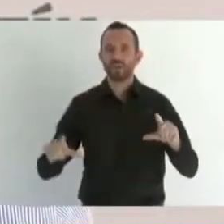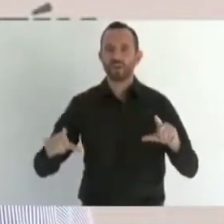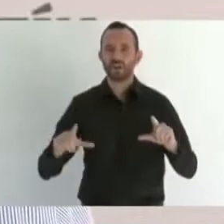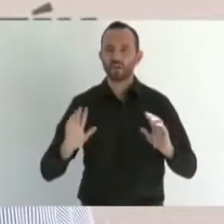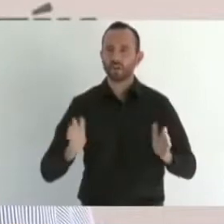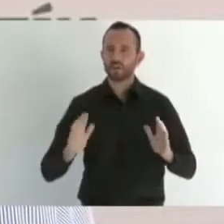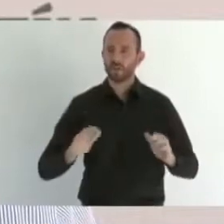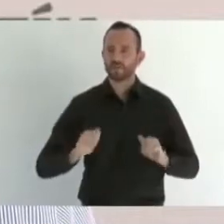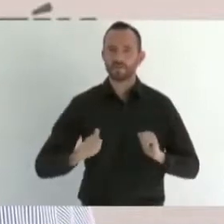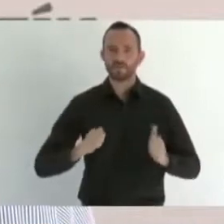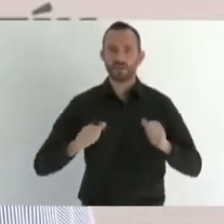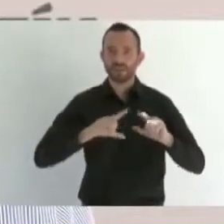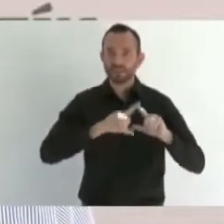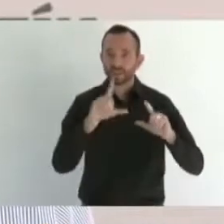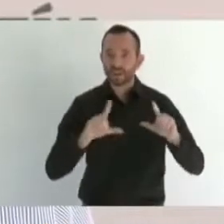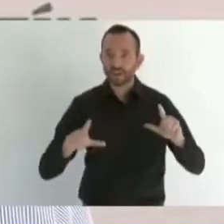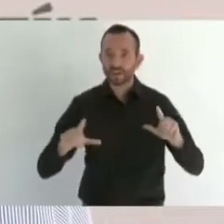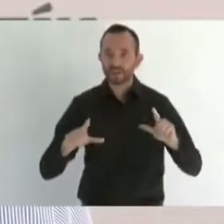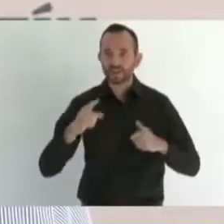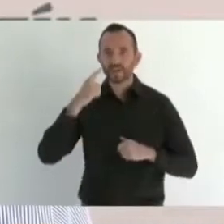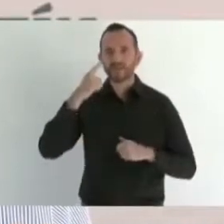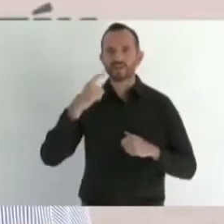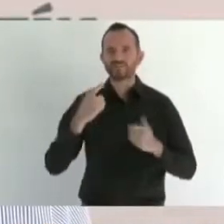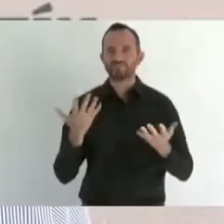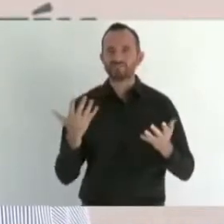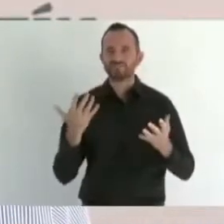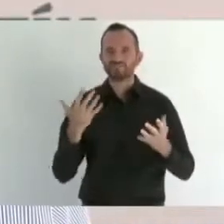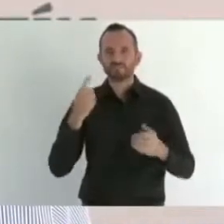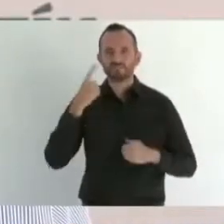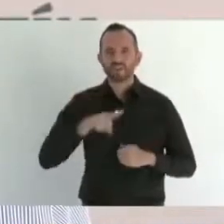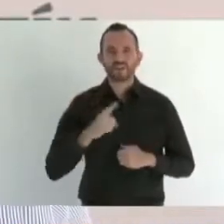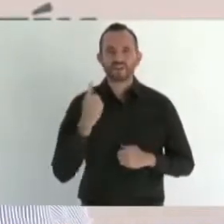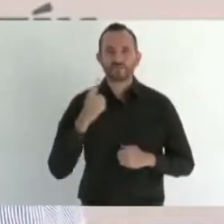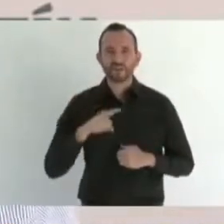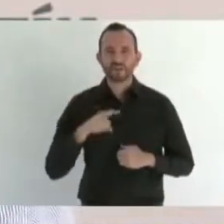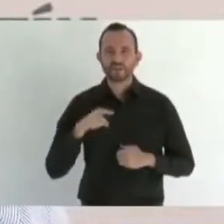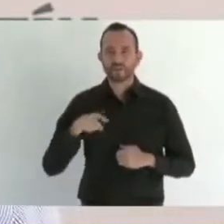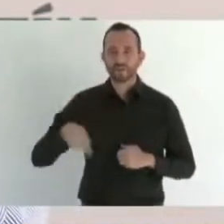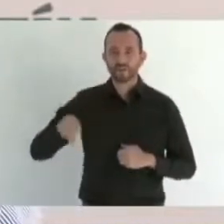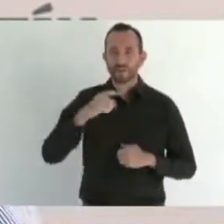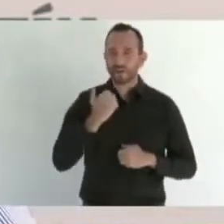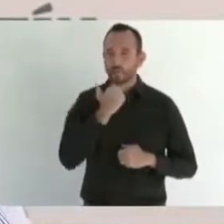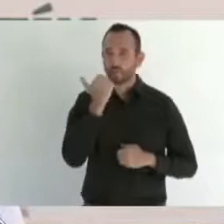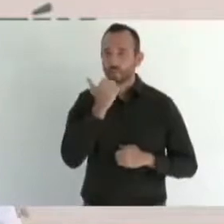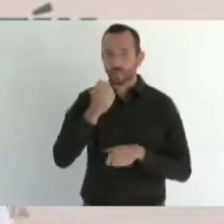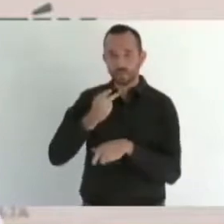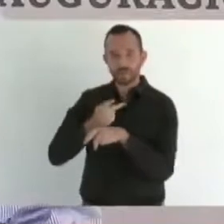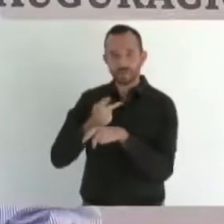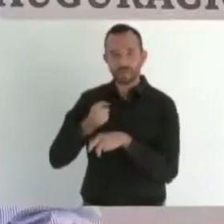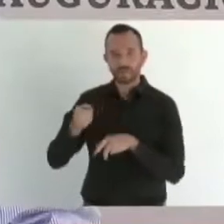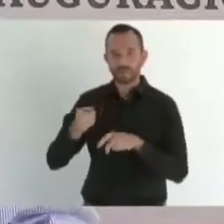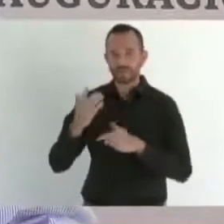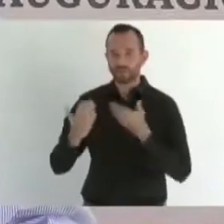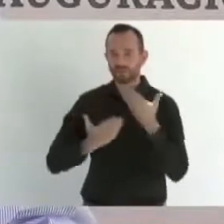los jóvenes que terminan el bachillerato de educación media superior